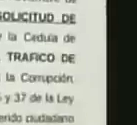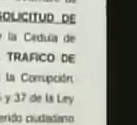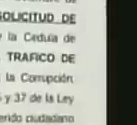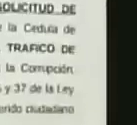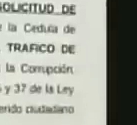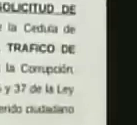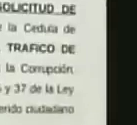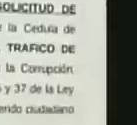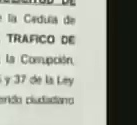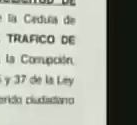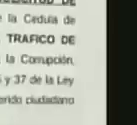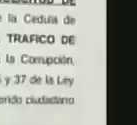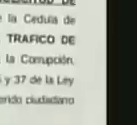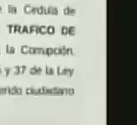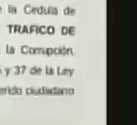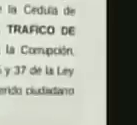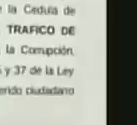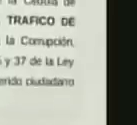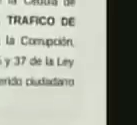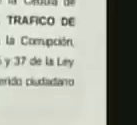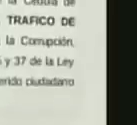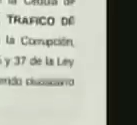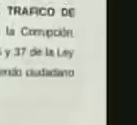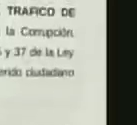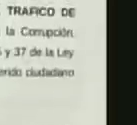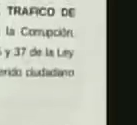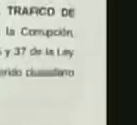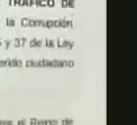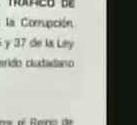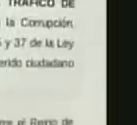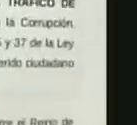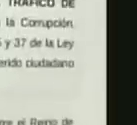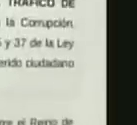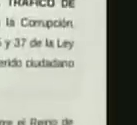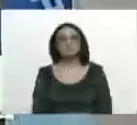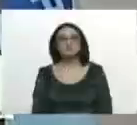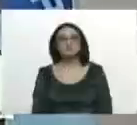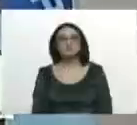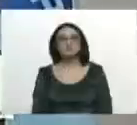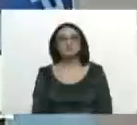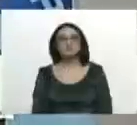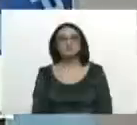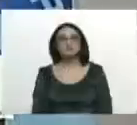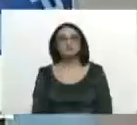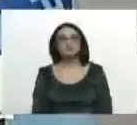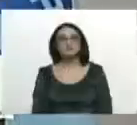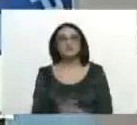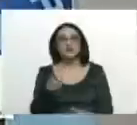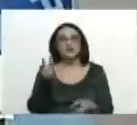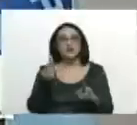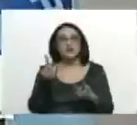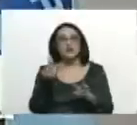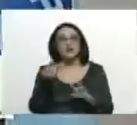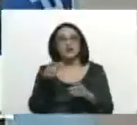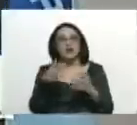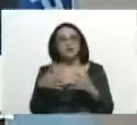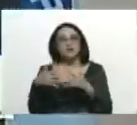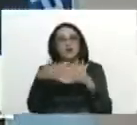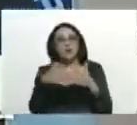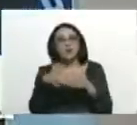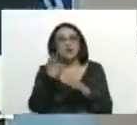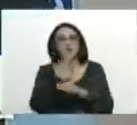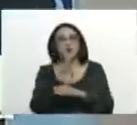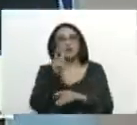y la que mencioné al principio es todo sujeto que están delatando los Estados Unidos de América